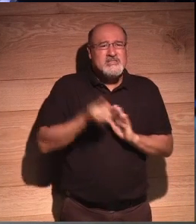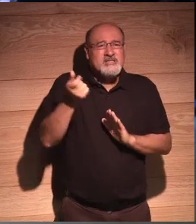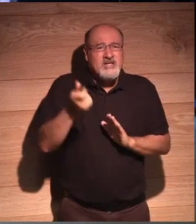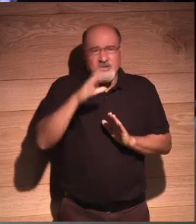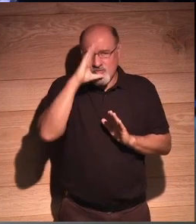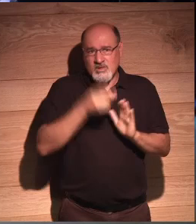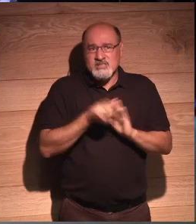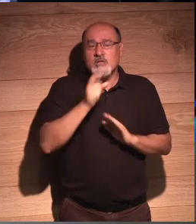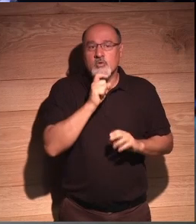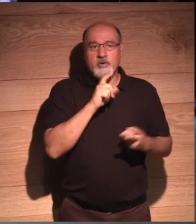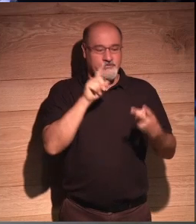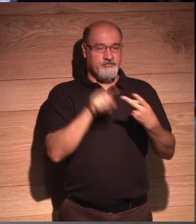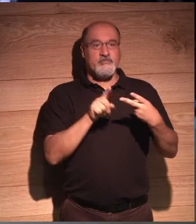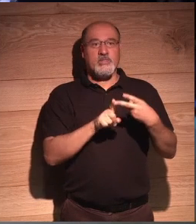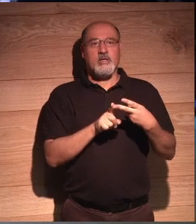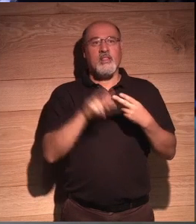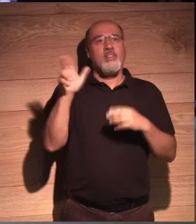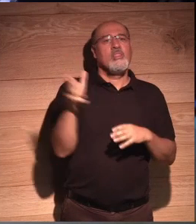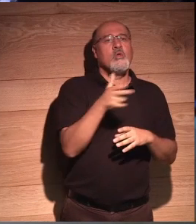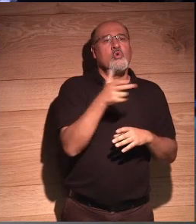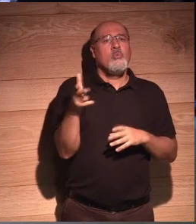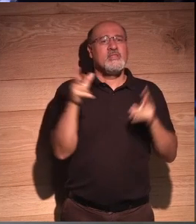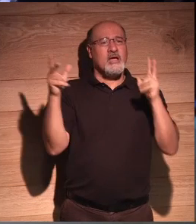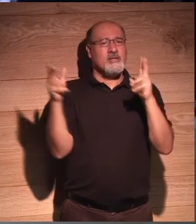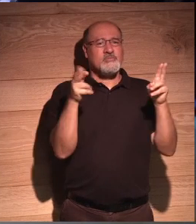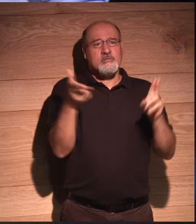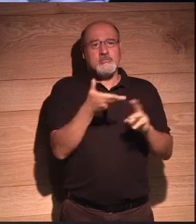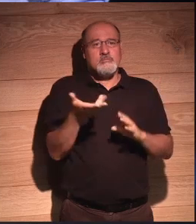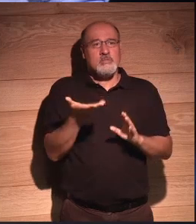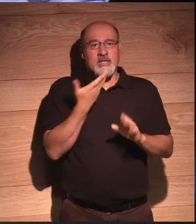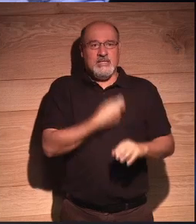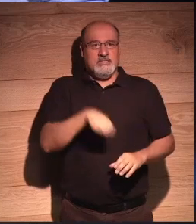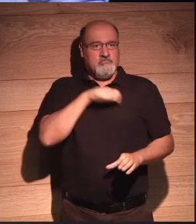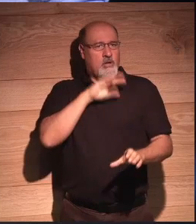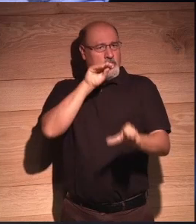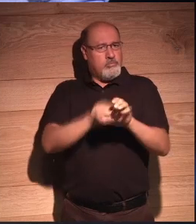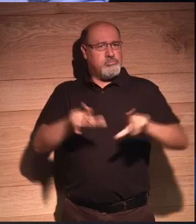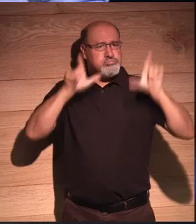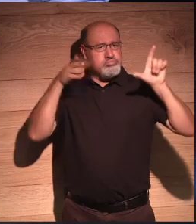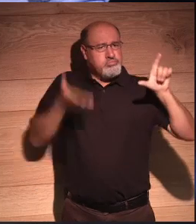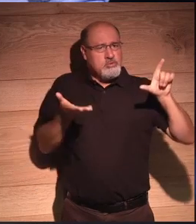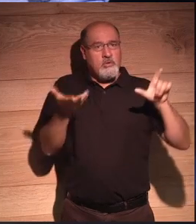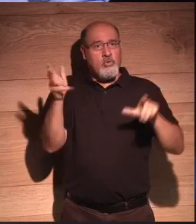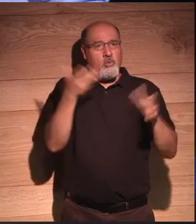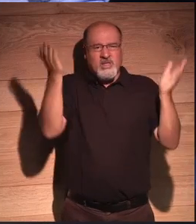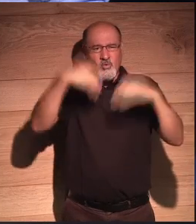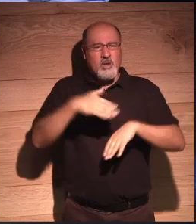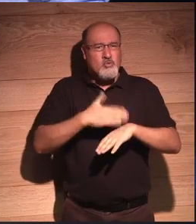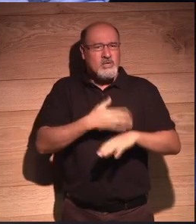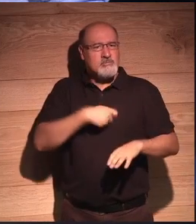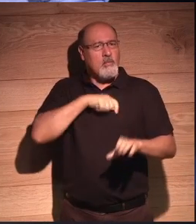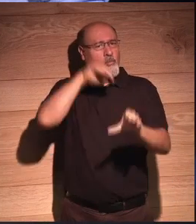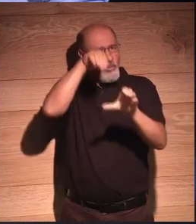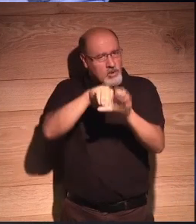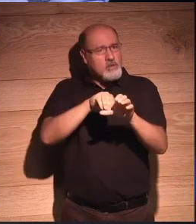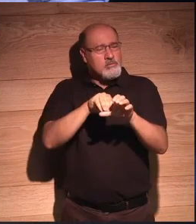la primera. Y la segunda, ¿por qué no hay documentales de la importancia de España en todo esto? No lo entiendo. Yo